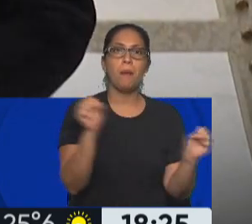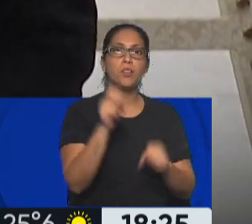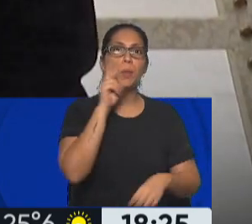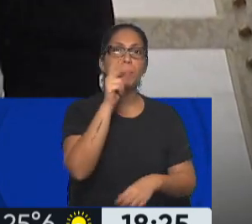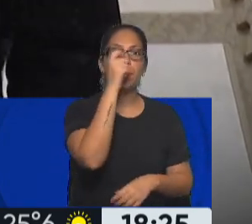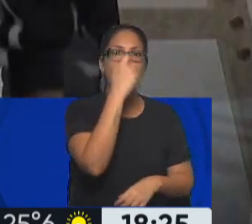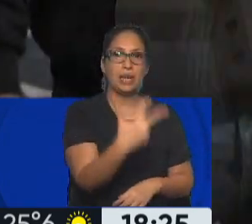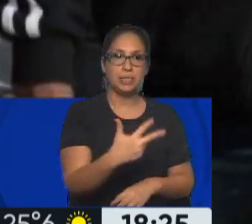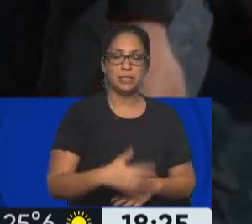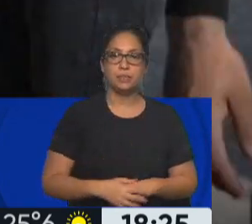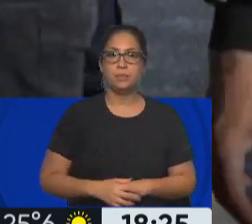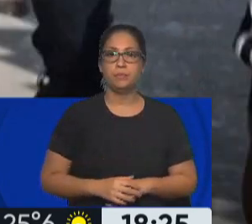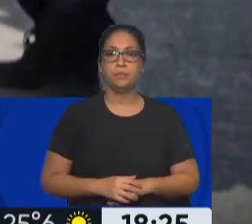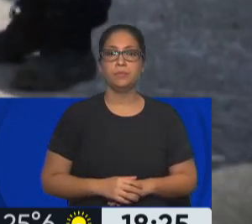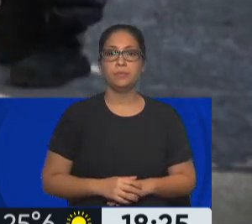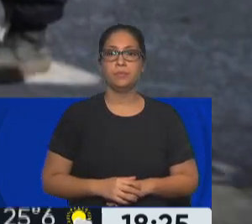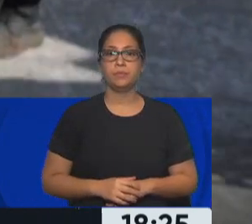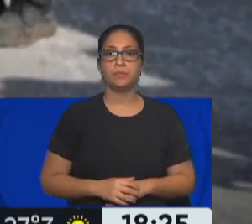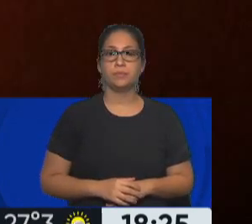2023.